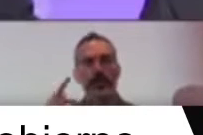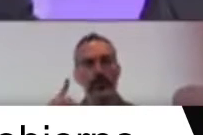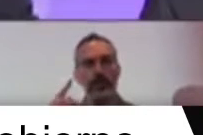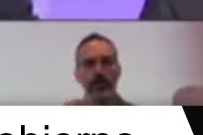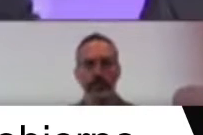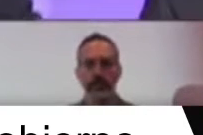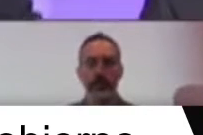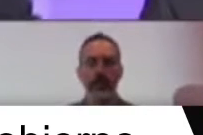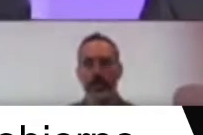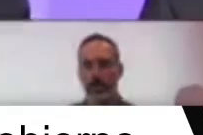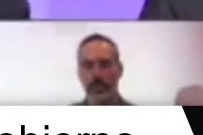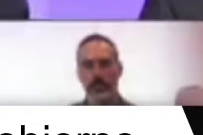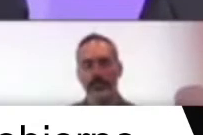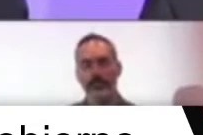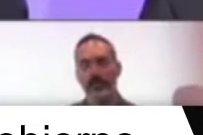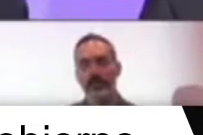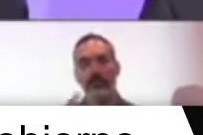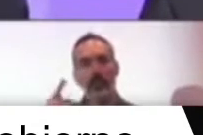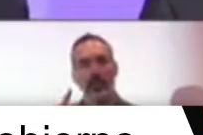que escape a esta realidad.